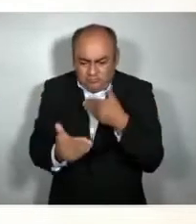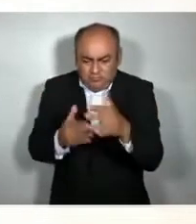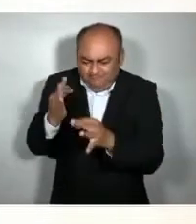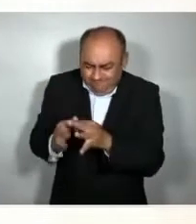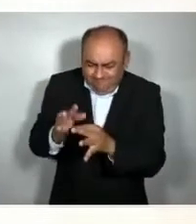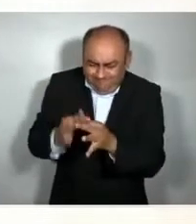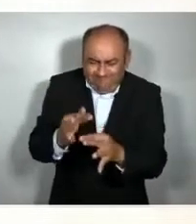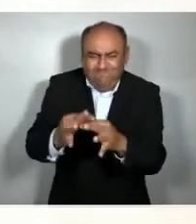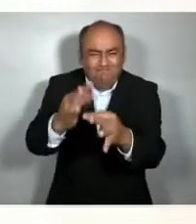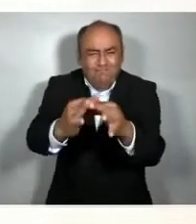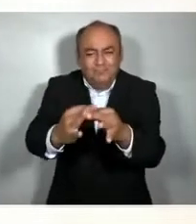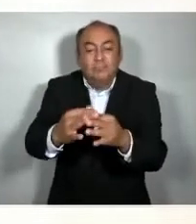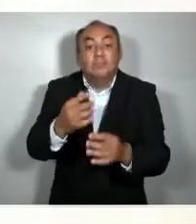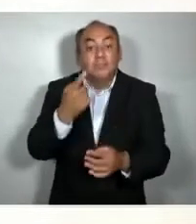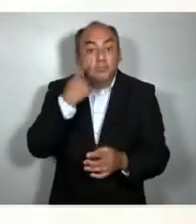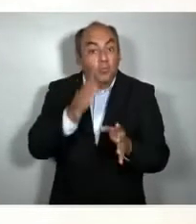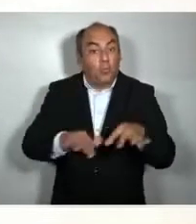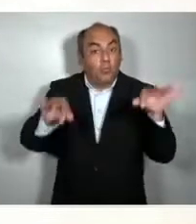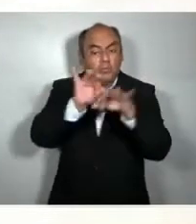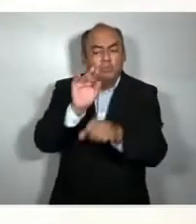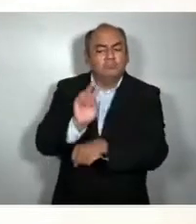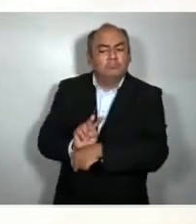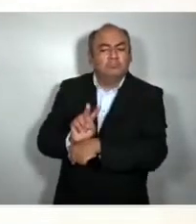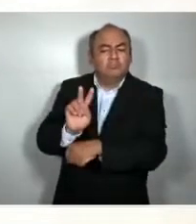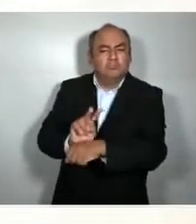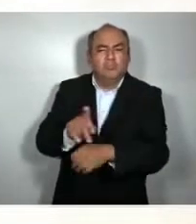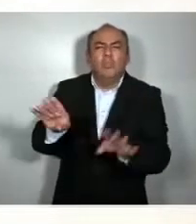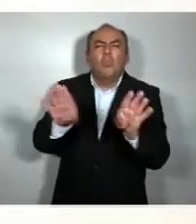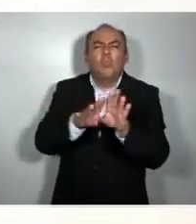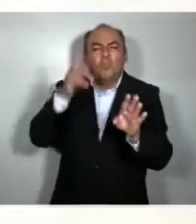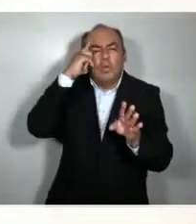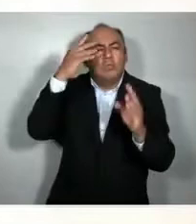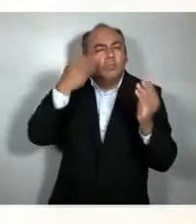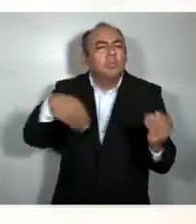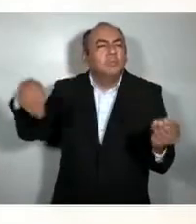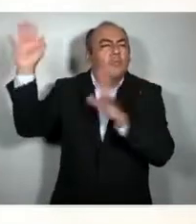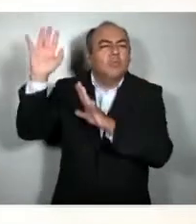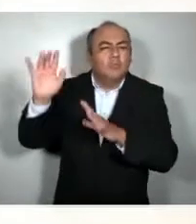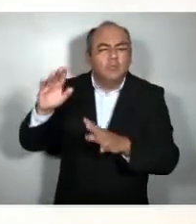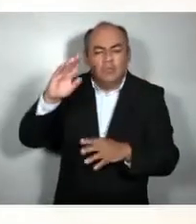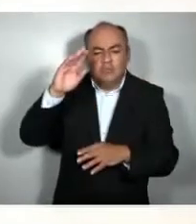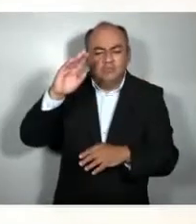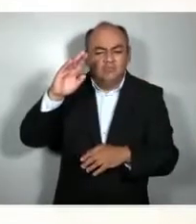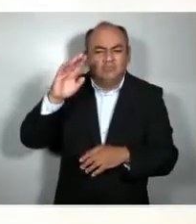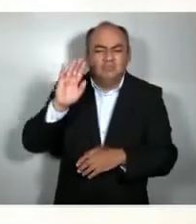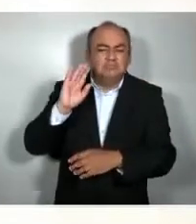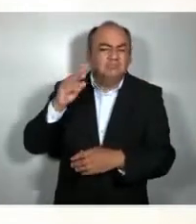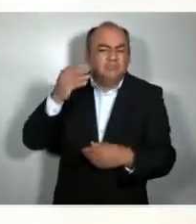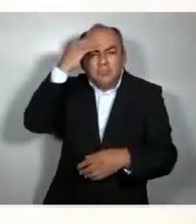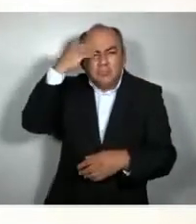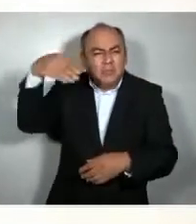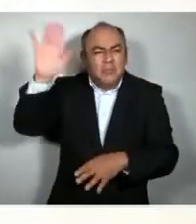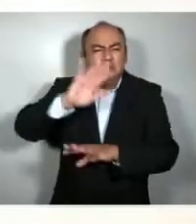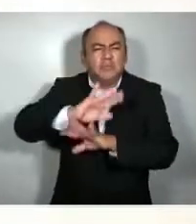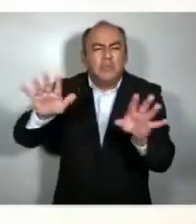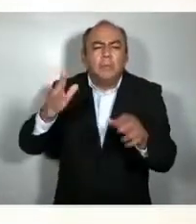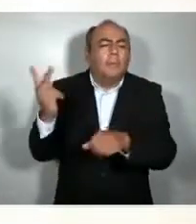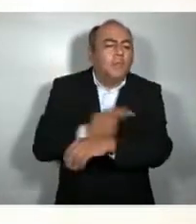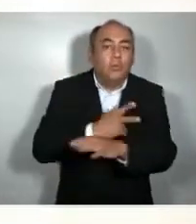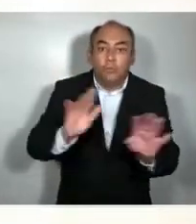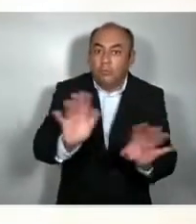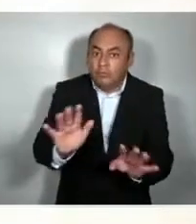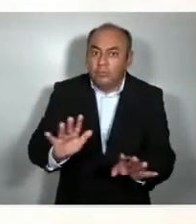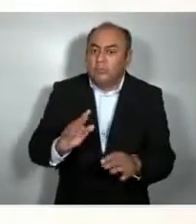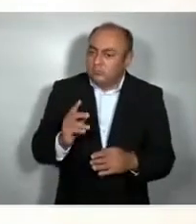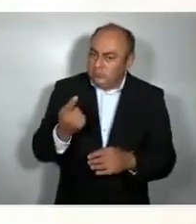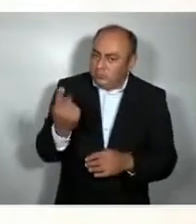cumplirse. No puede quedar como letra muerta o como un proyecto de buena voluntad, ya que no se trata